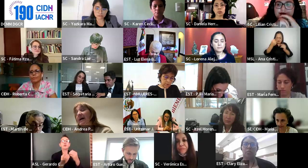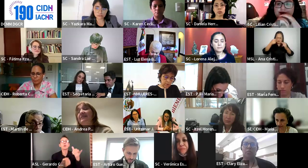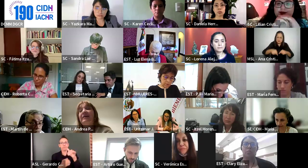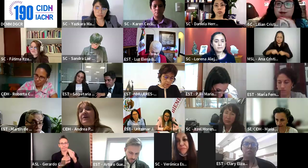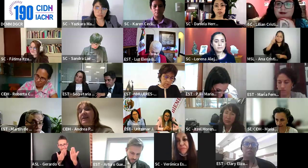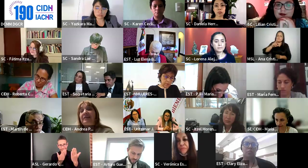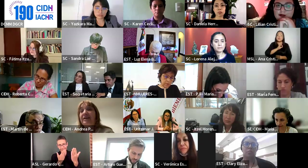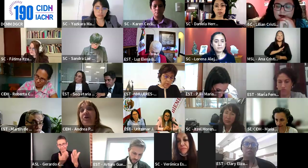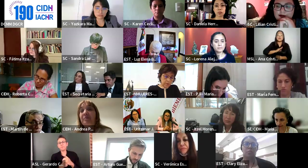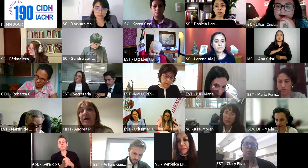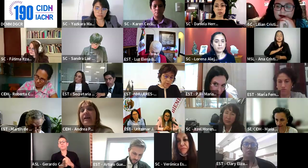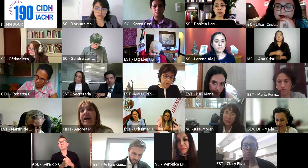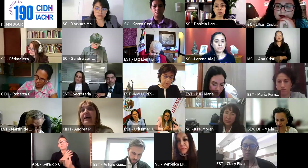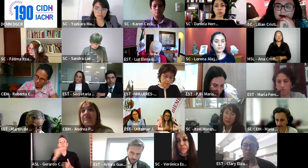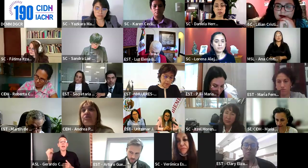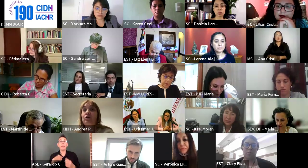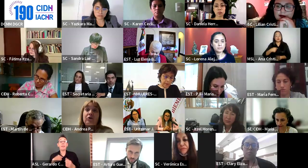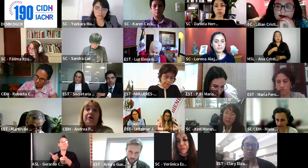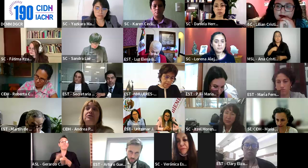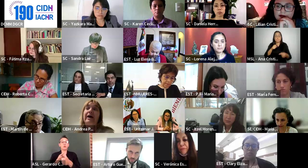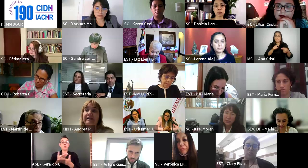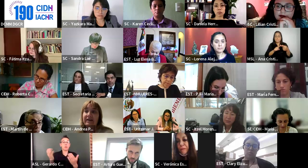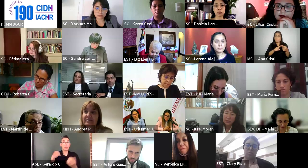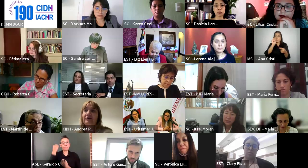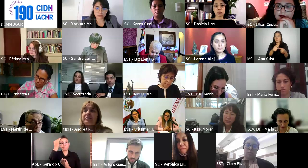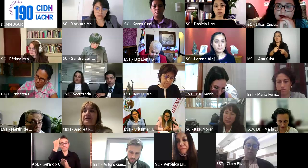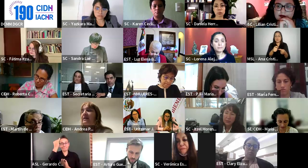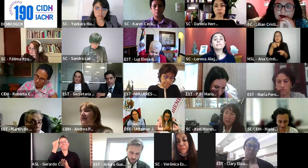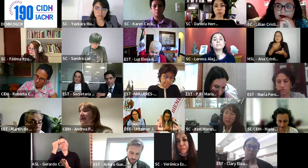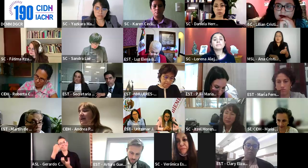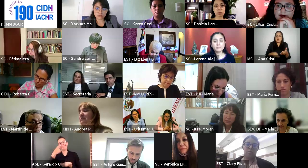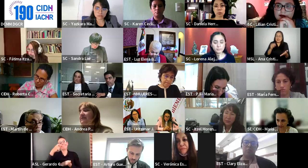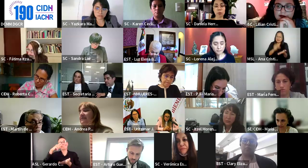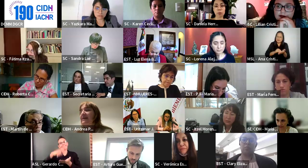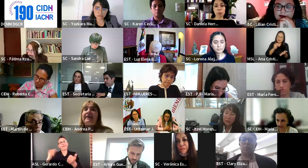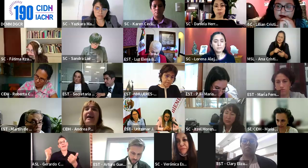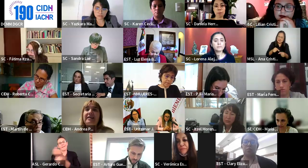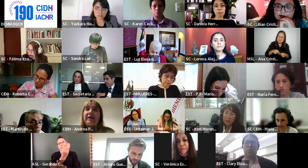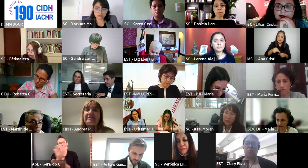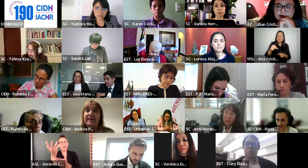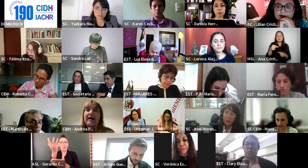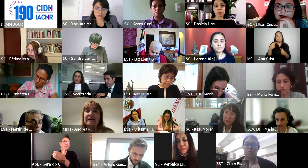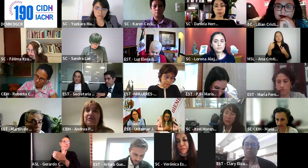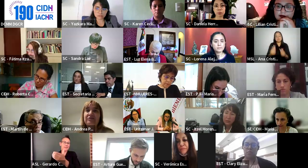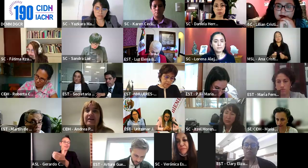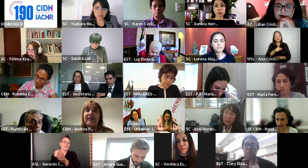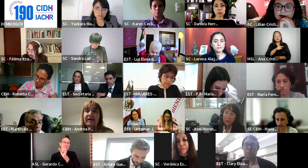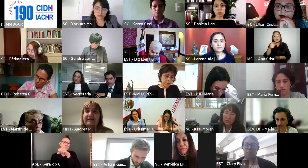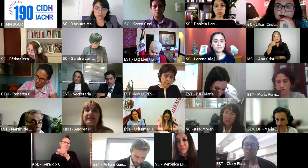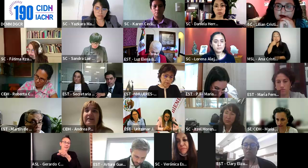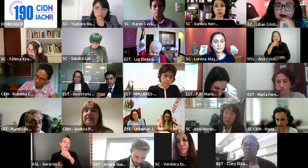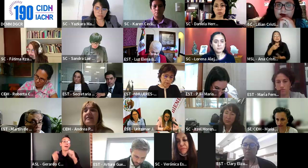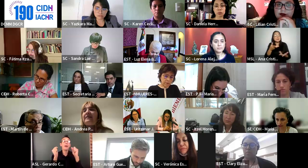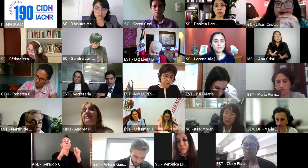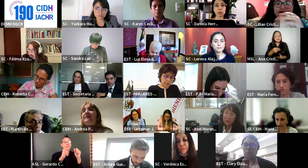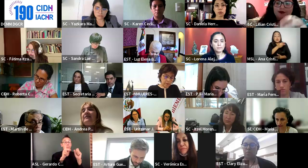primera también reflexión que me genera es todo lo que nos falta, ¿no? Decían que la diversidad nos